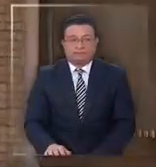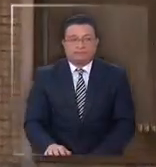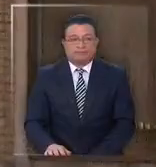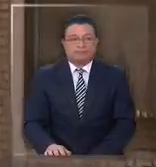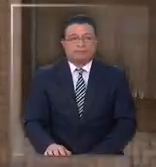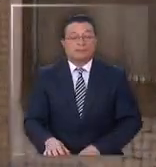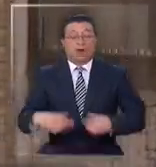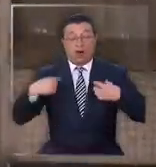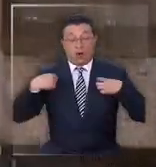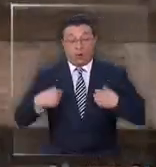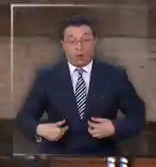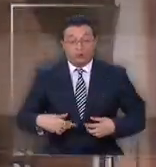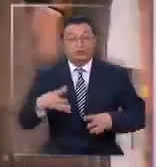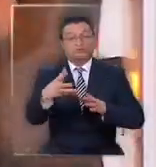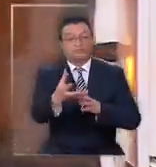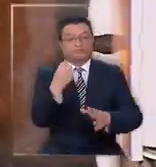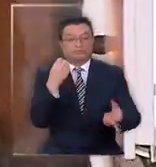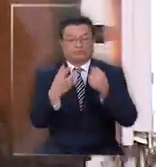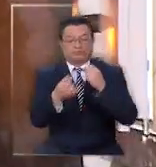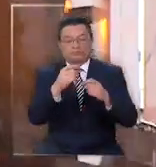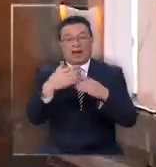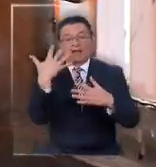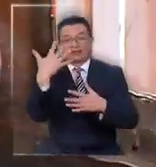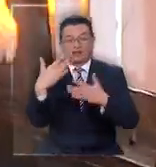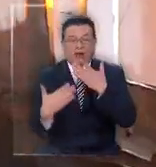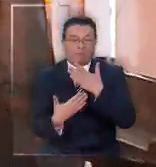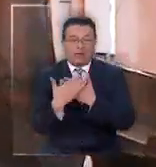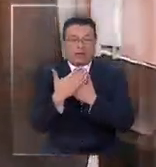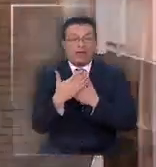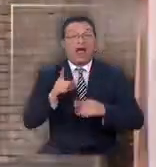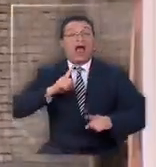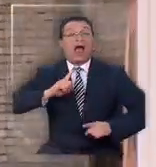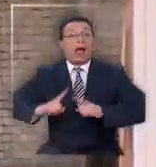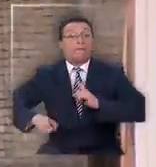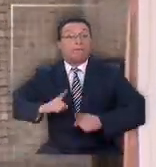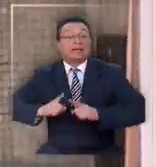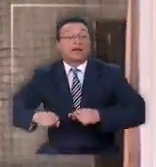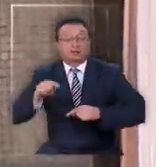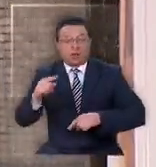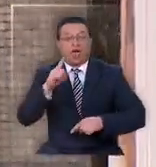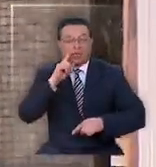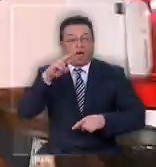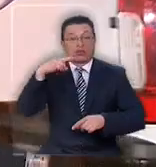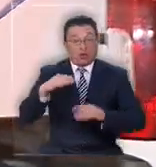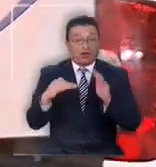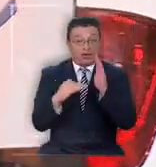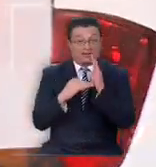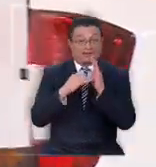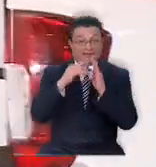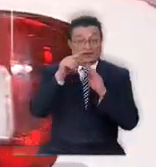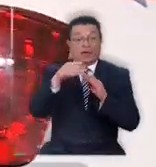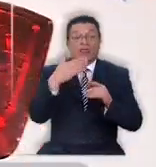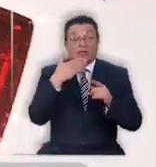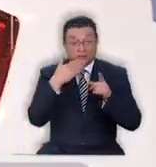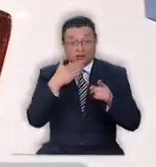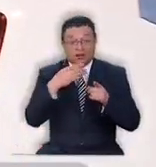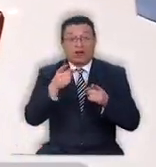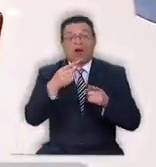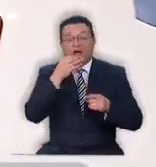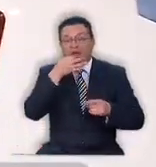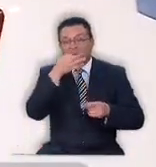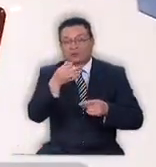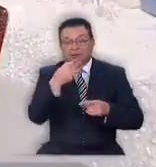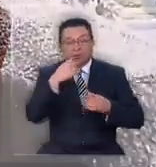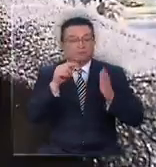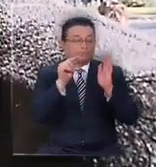No. Los cuerpos fueron retirados a las 5 de la mañana. La administradora, quien también posee un departamento por la plataforma, solo entregó su versión